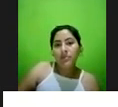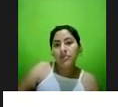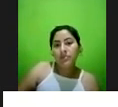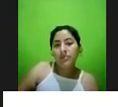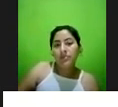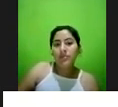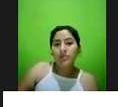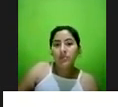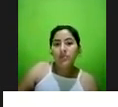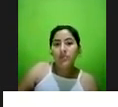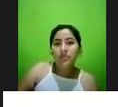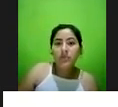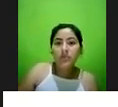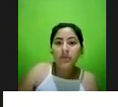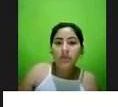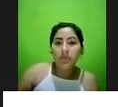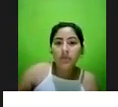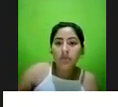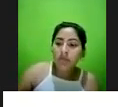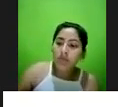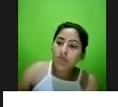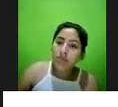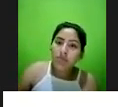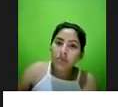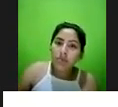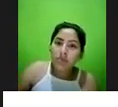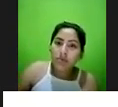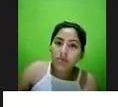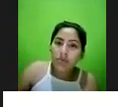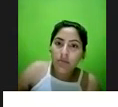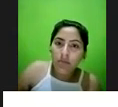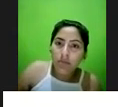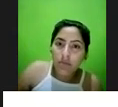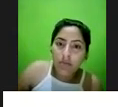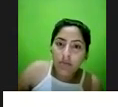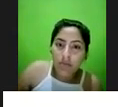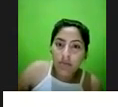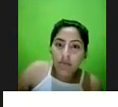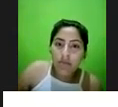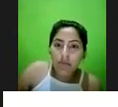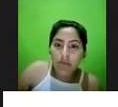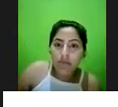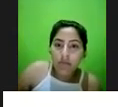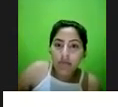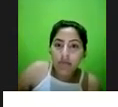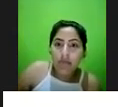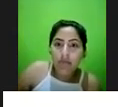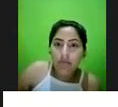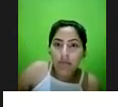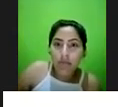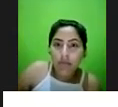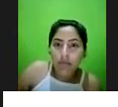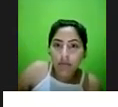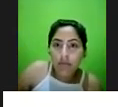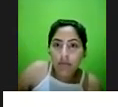Participa de movimientos corporales, obviamente. Sin esta función principal, no, nunca haríamos ejercicio, no nos moveríamos, flexión,